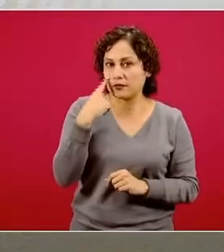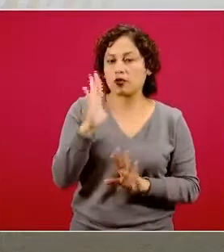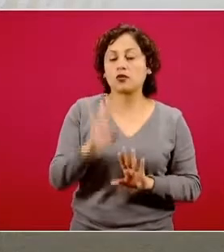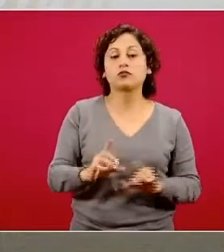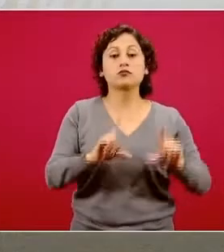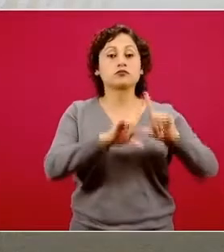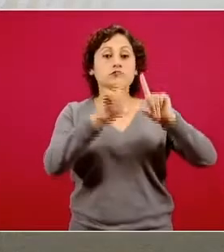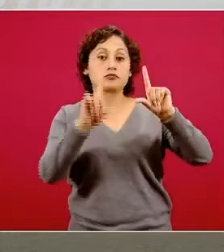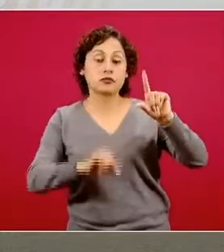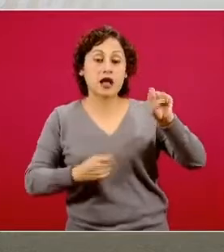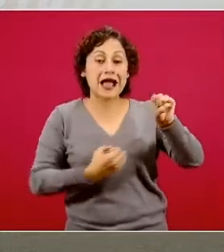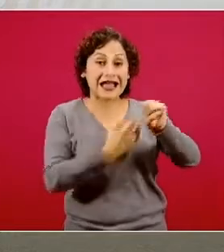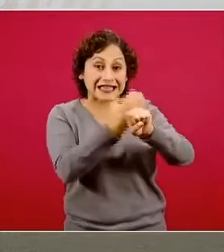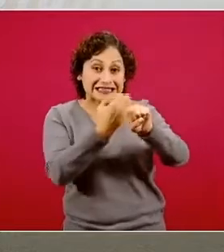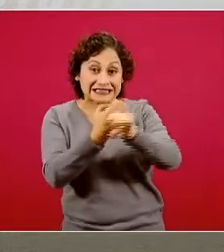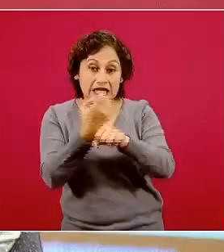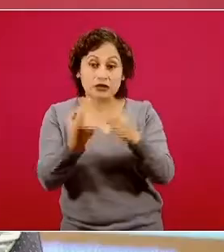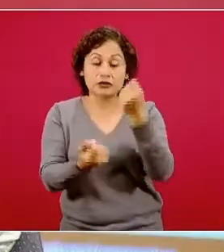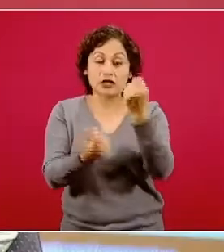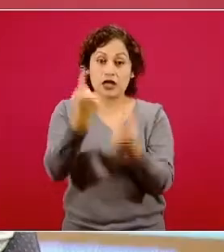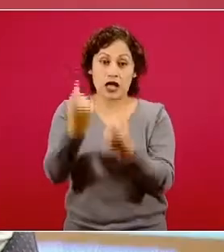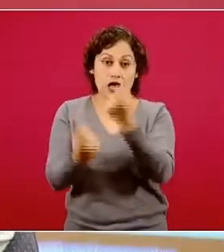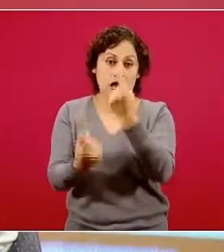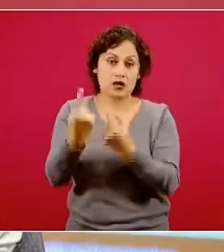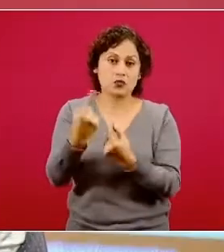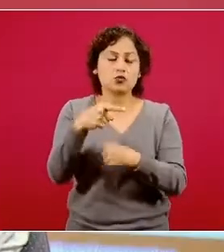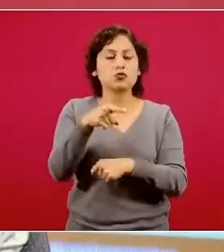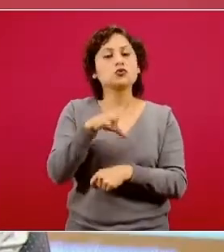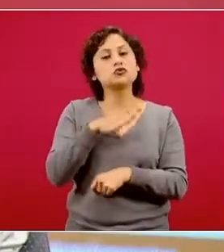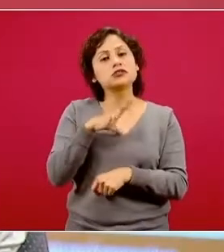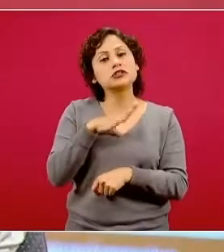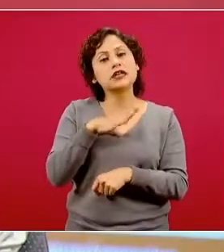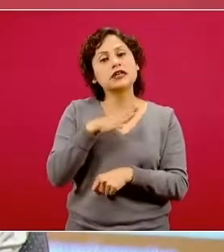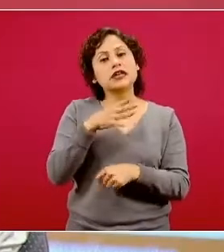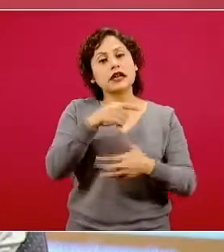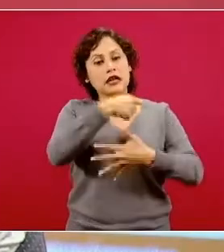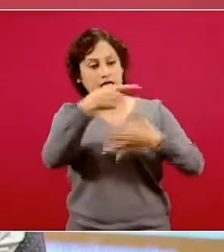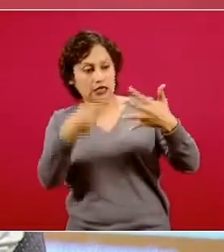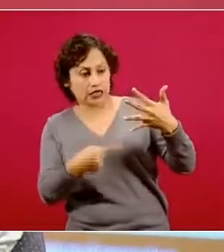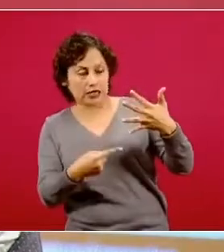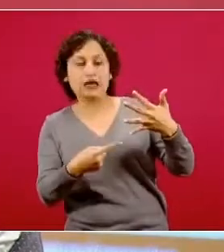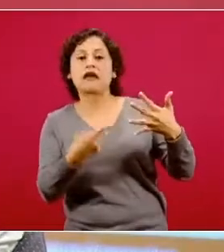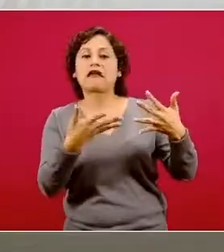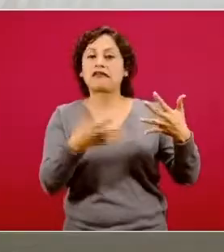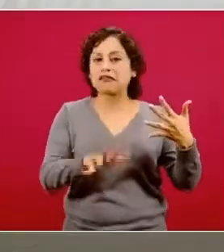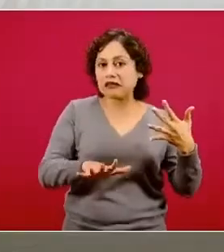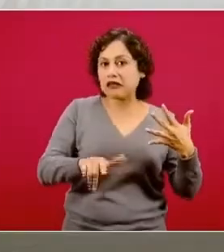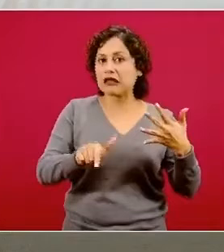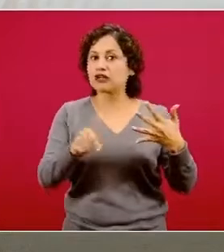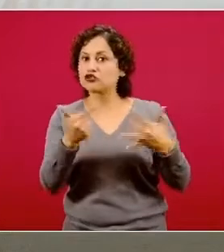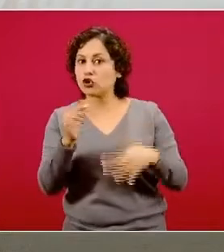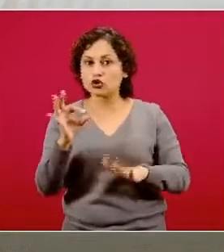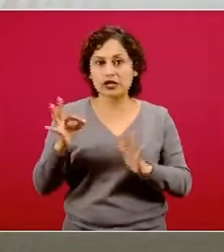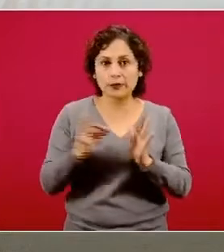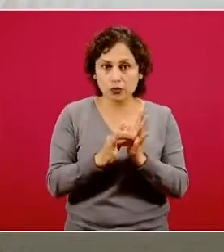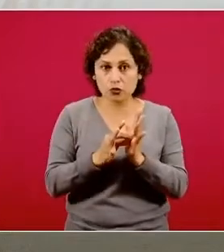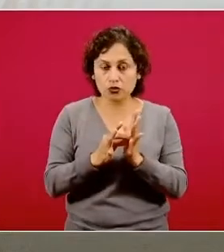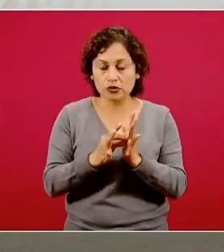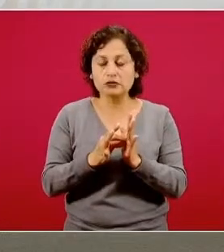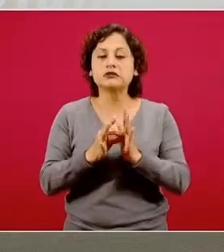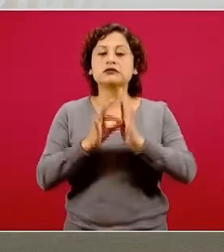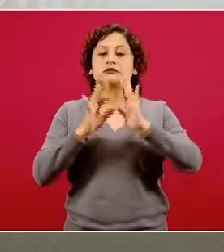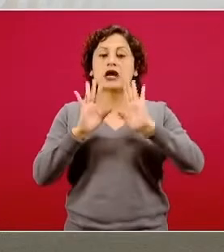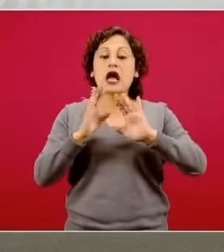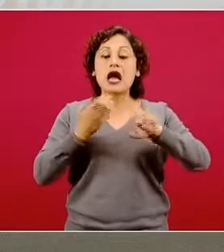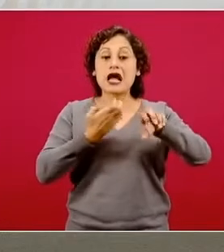que están en 10 o 12 puntos, ¿sí? Si esos estados continúan con